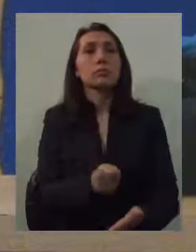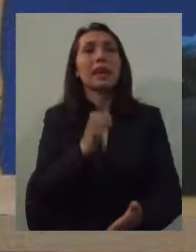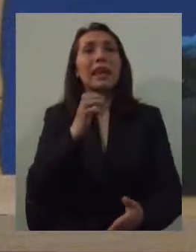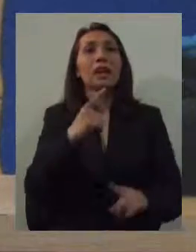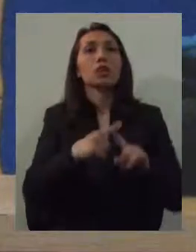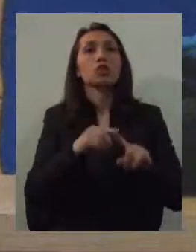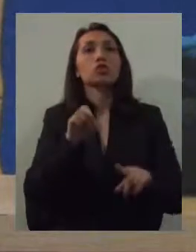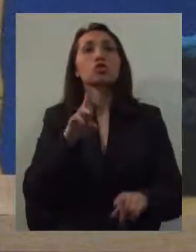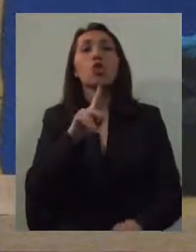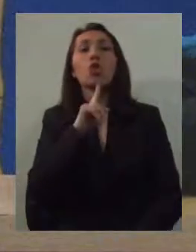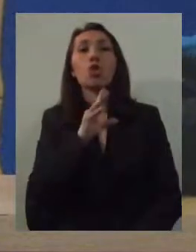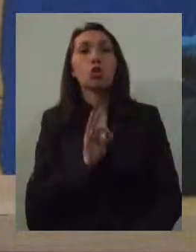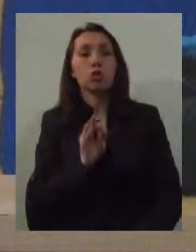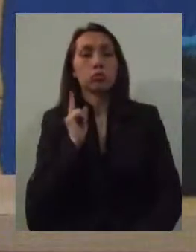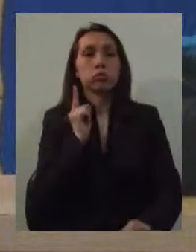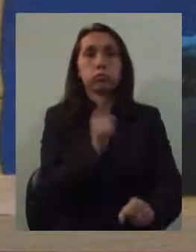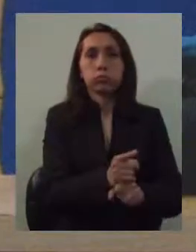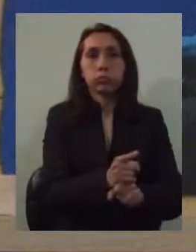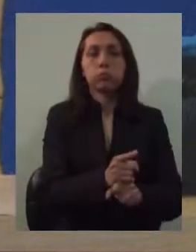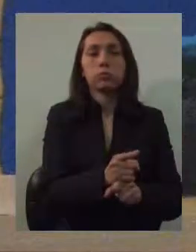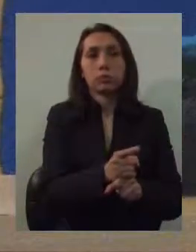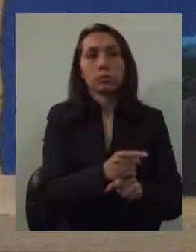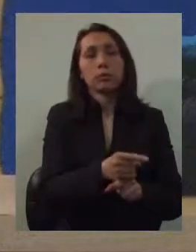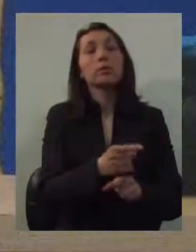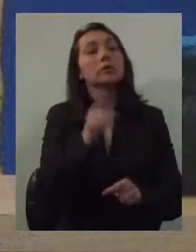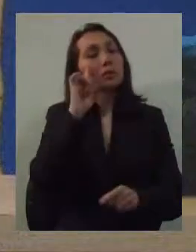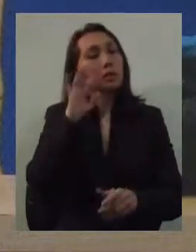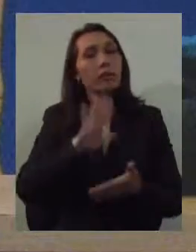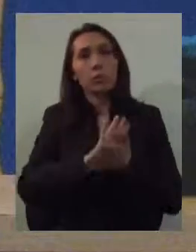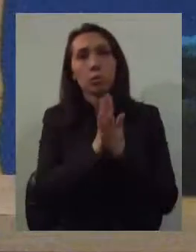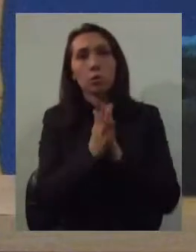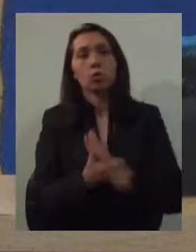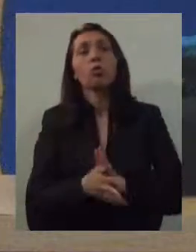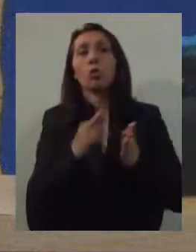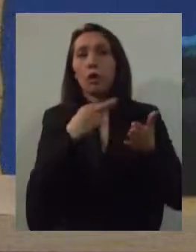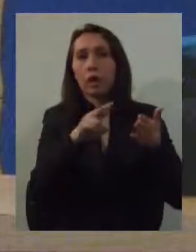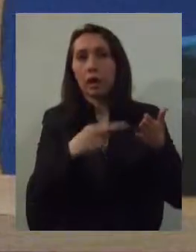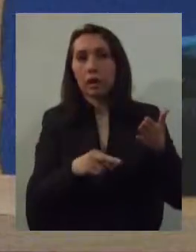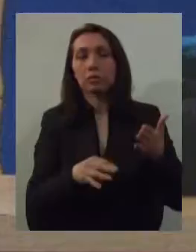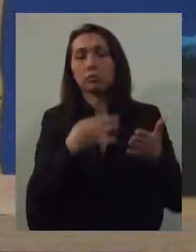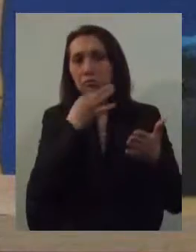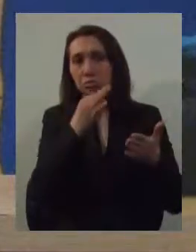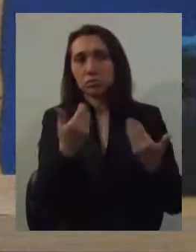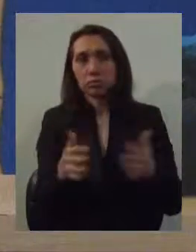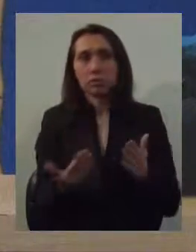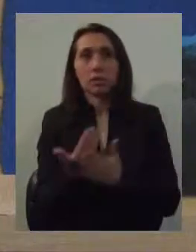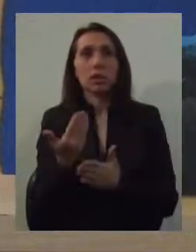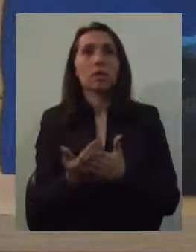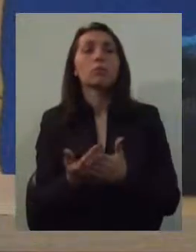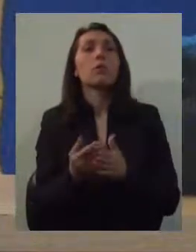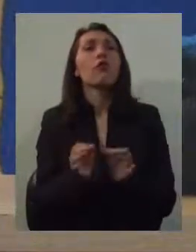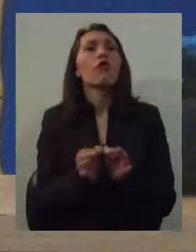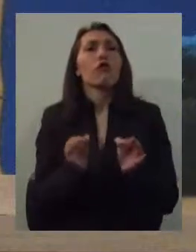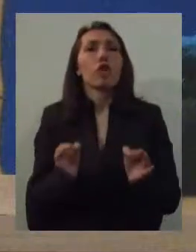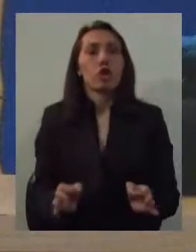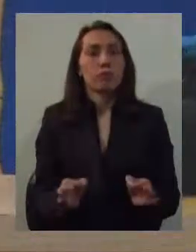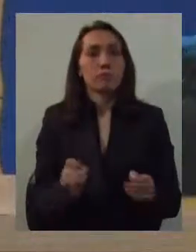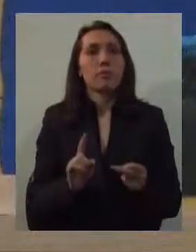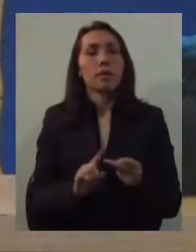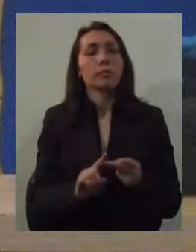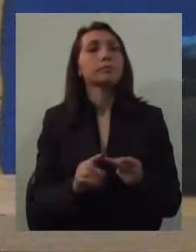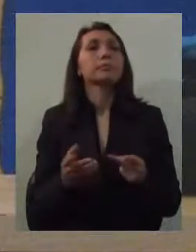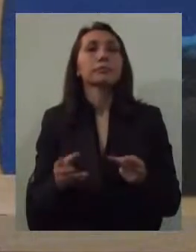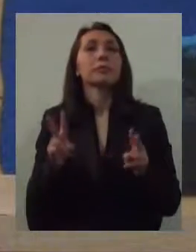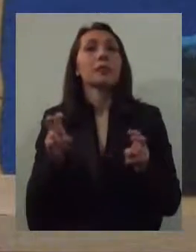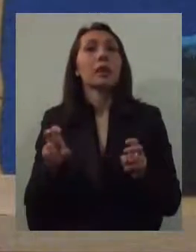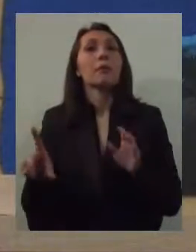exhorto. Sabemos todos que existen requisitos. Ya han sido mencionados esta mañana, requisitos de tipo formal, entre los cuales está